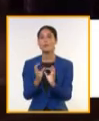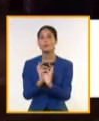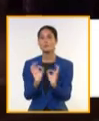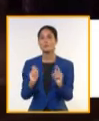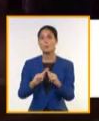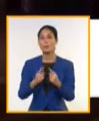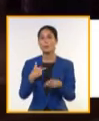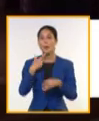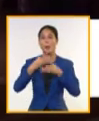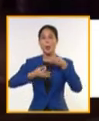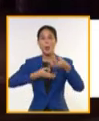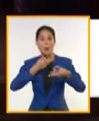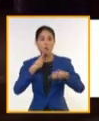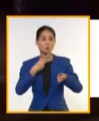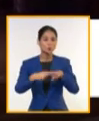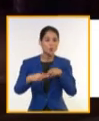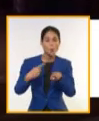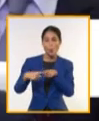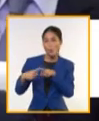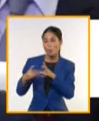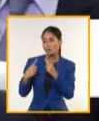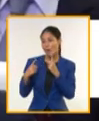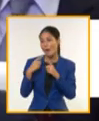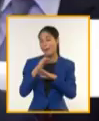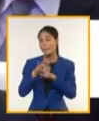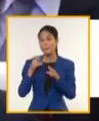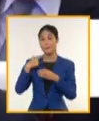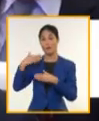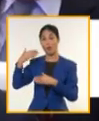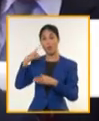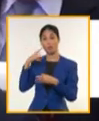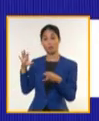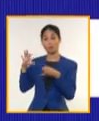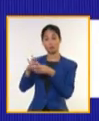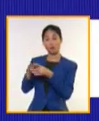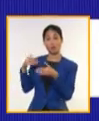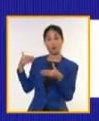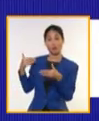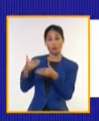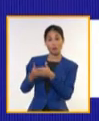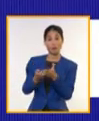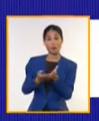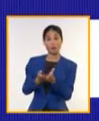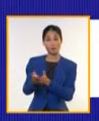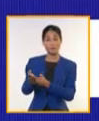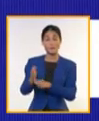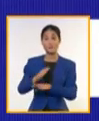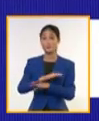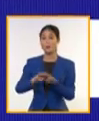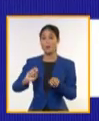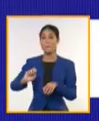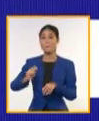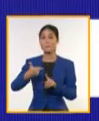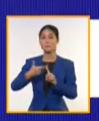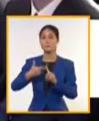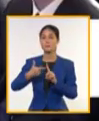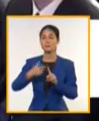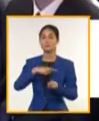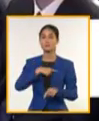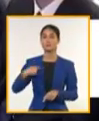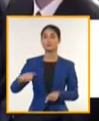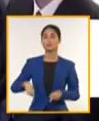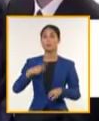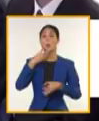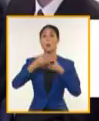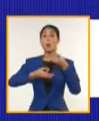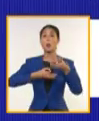gigante asiático y el archipiélago caribeño, momento en que el vicepresidente chino destacó el excelente estado de las